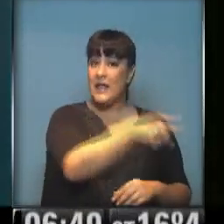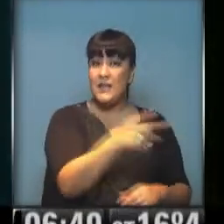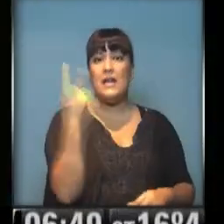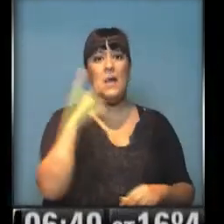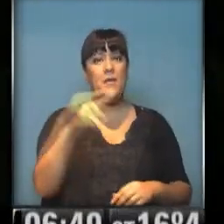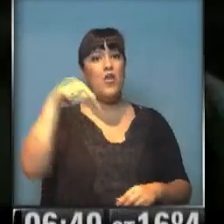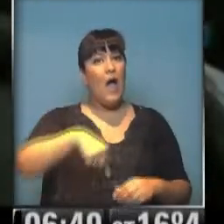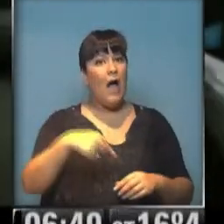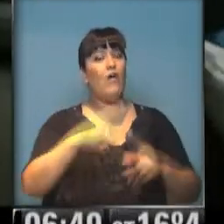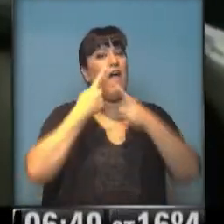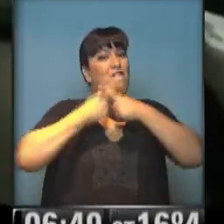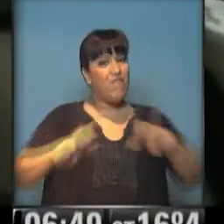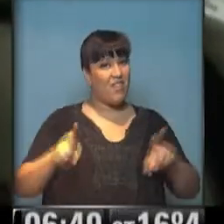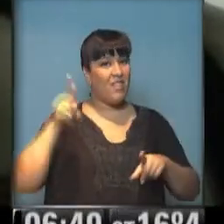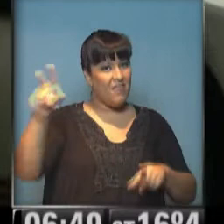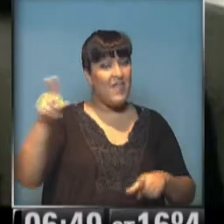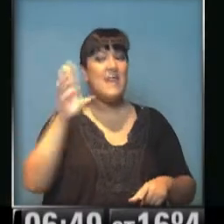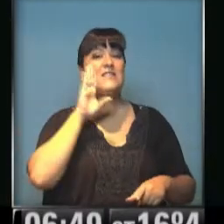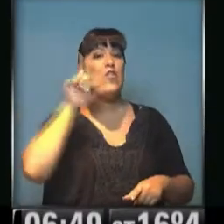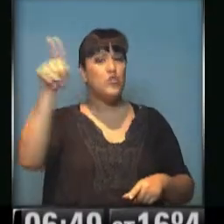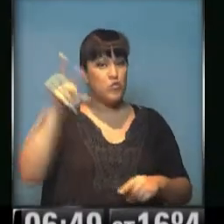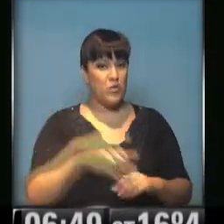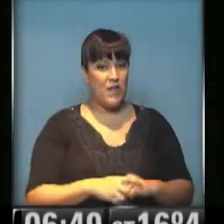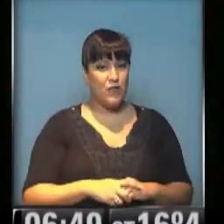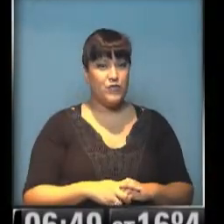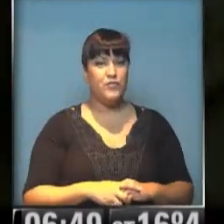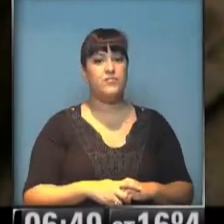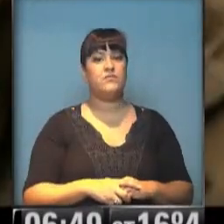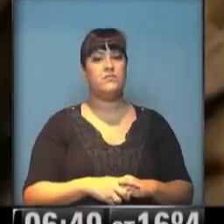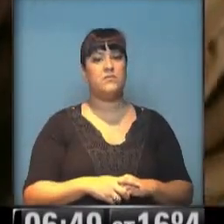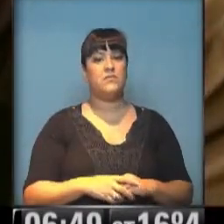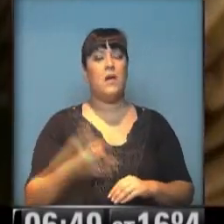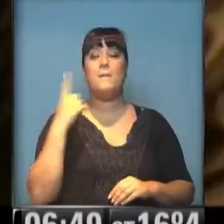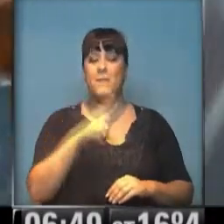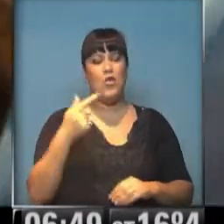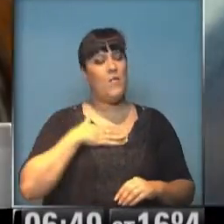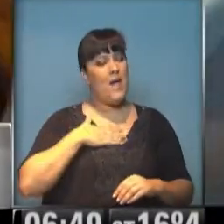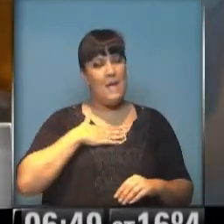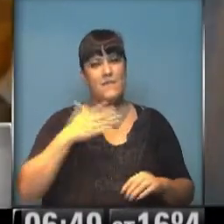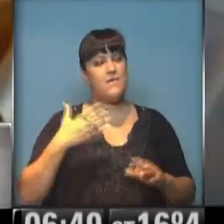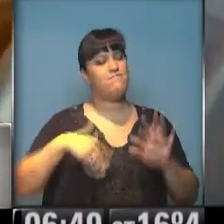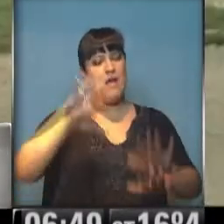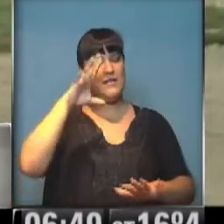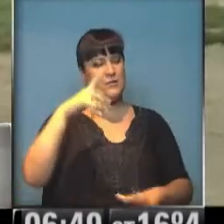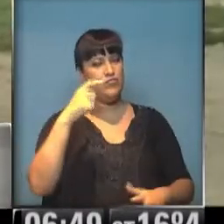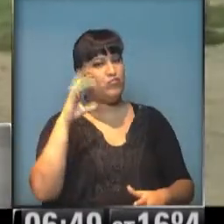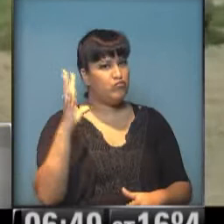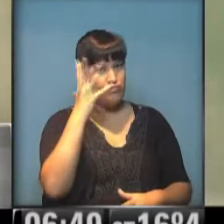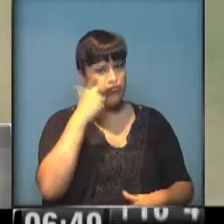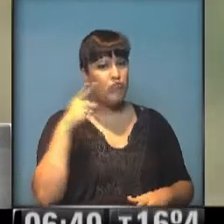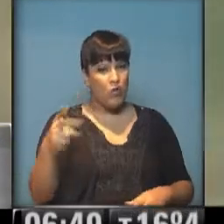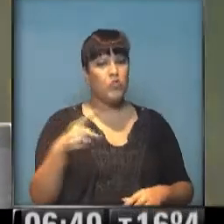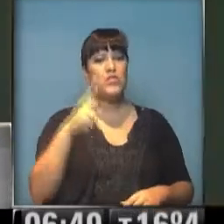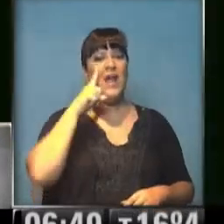con una versión estadounidense y con Shirley MacLaine y Christopher Plummer. Pero la destacada para mí se llama Interestelar y tiene que ver con las imágenes que estamos